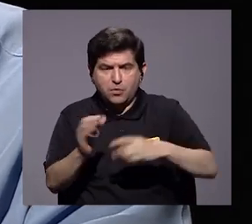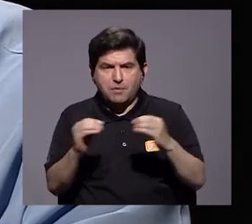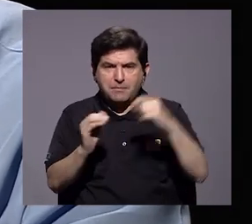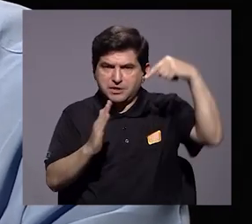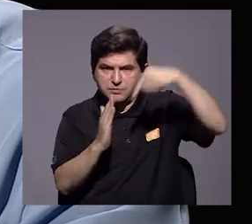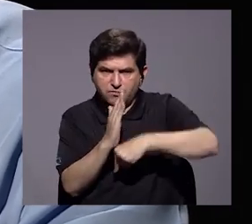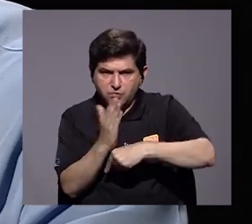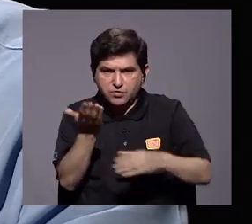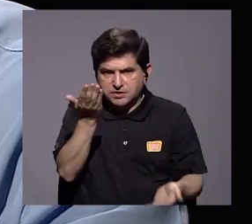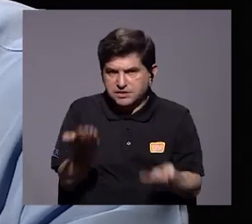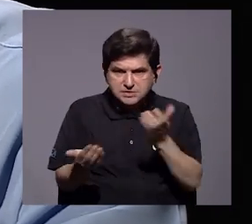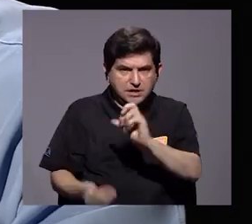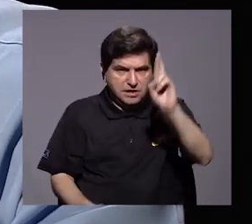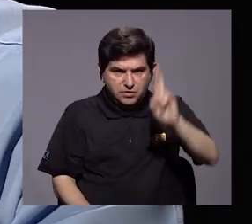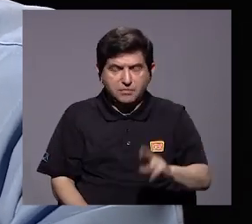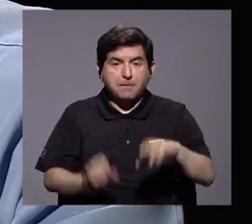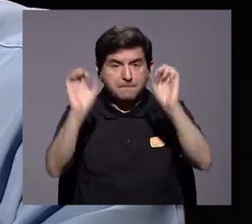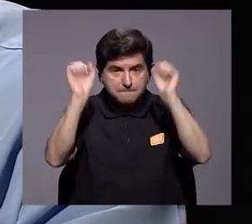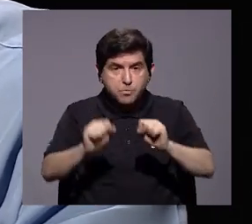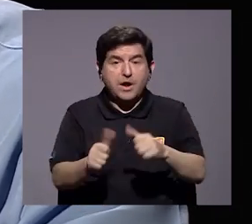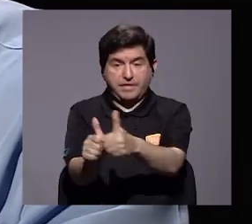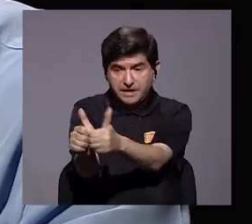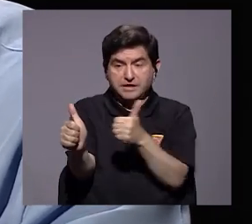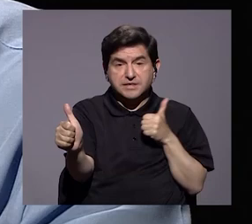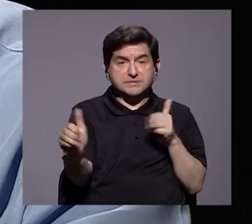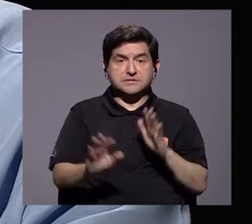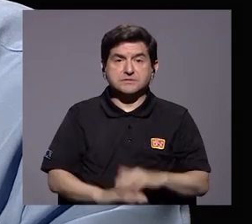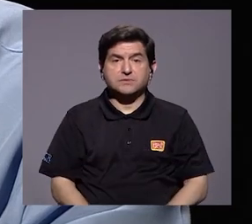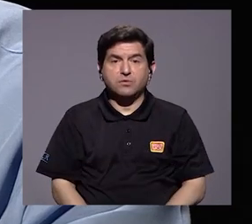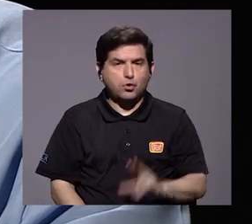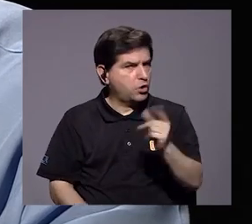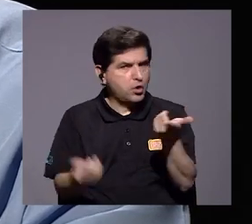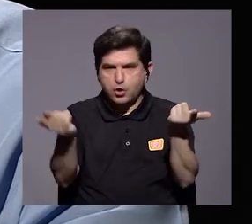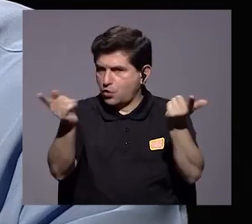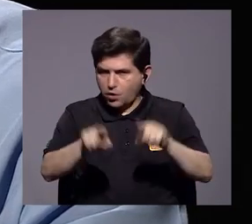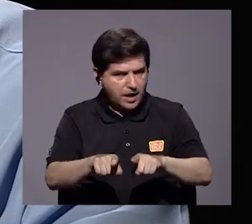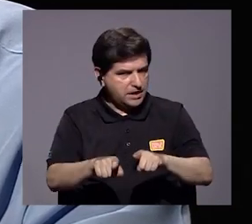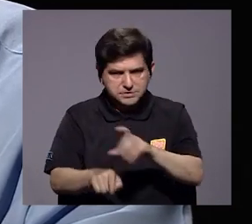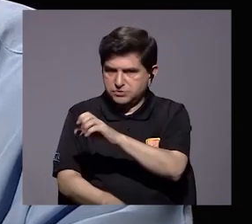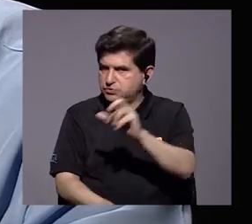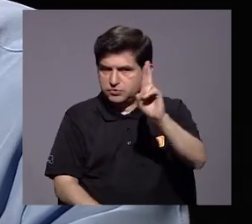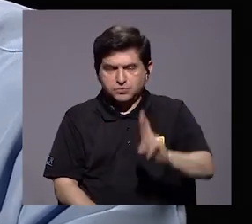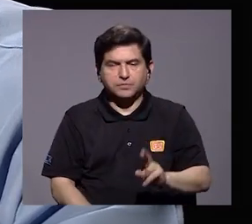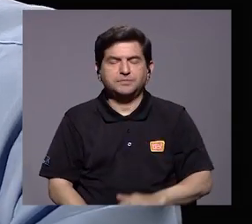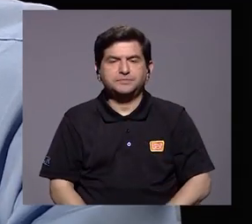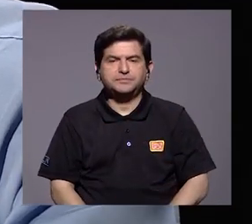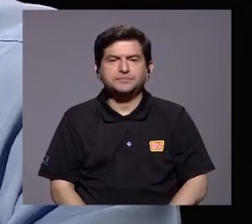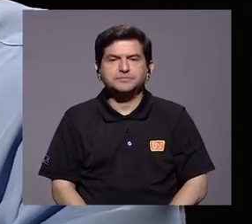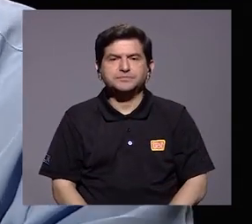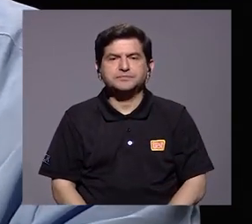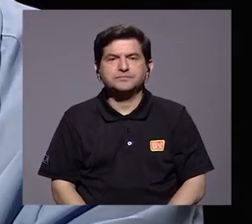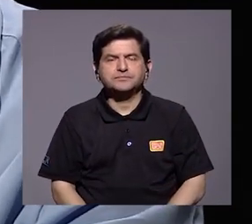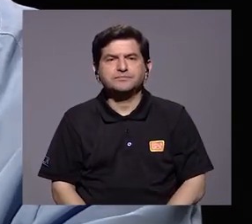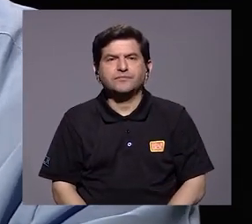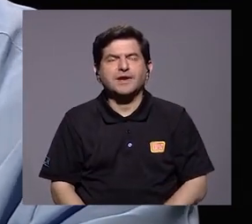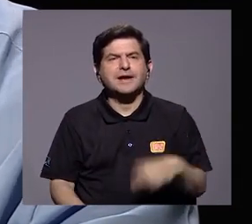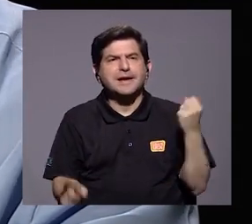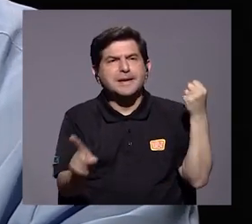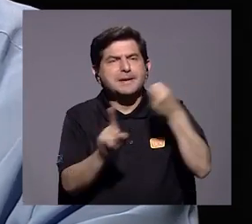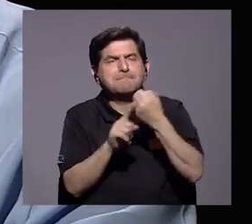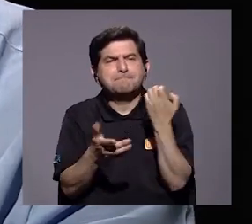son más profundas que la costarricense más bien pueden provocar hasta una recesión en verano no fue el caso de costa rica entonces por un lado